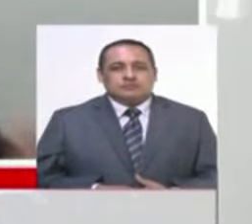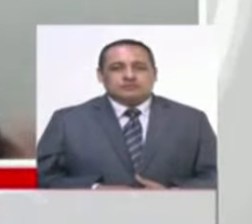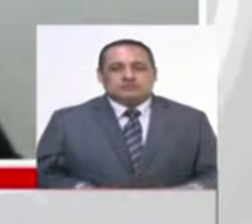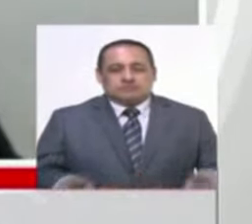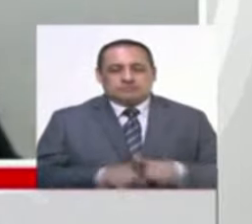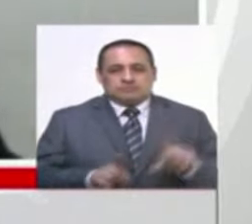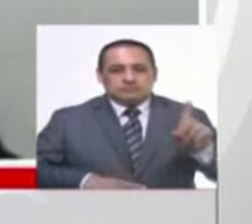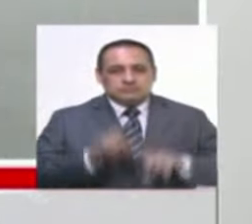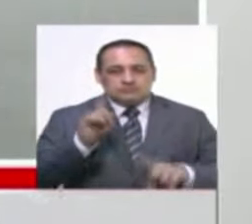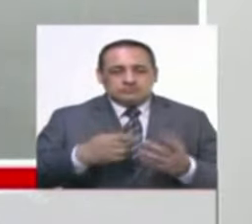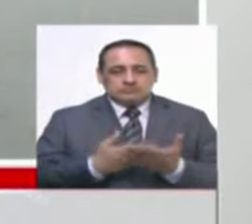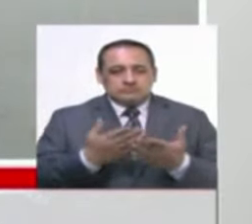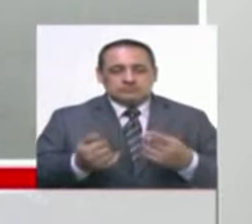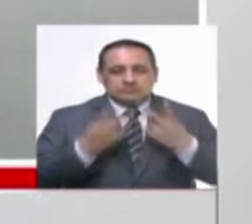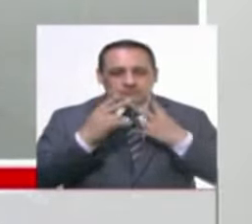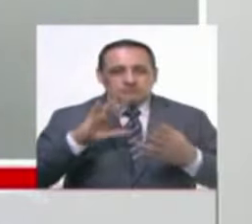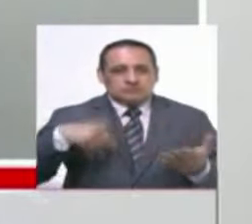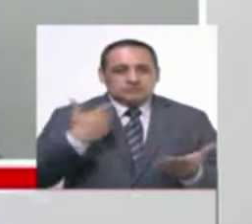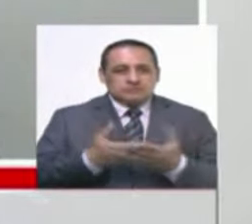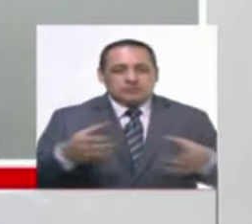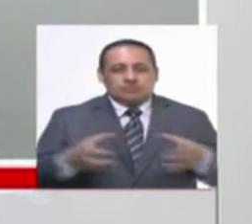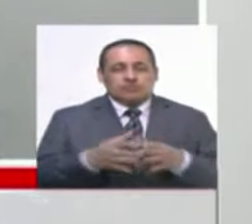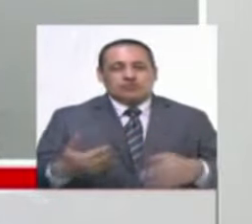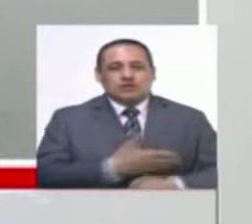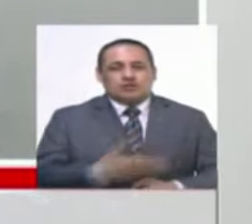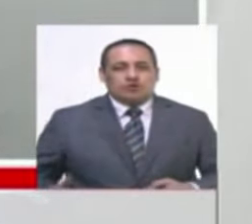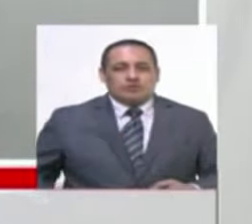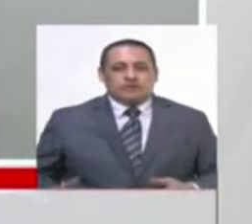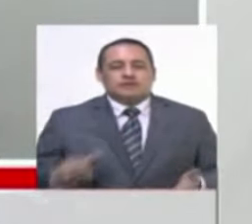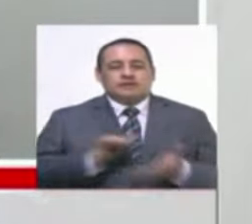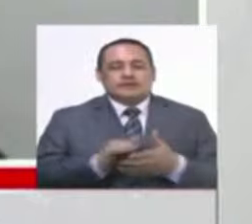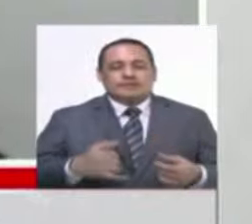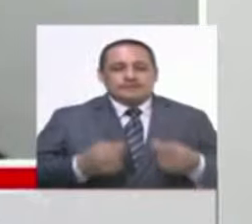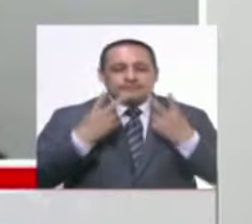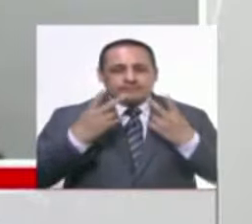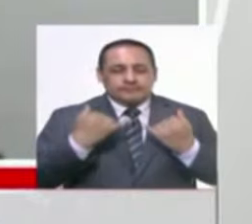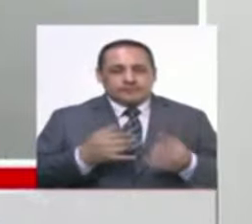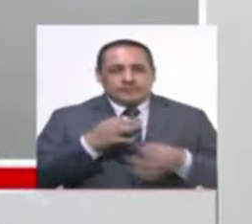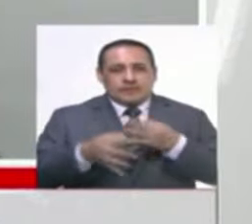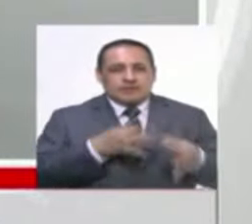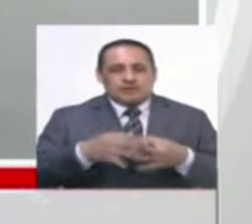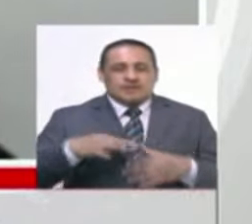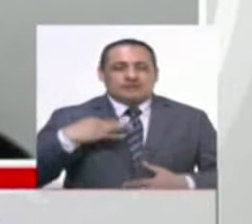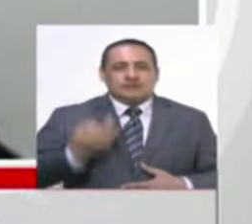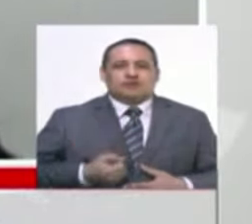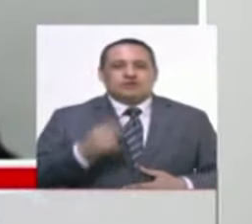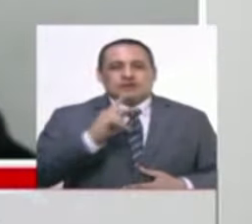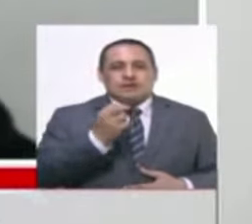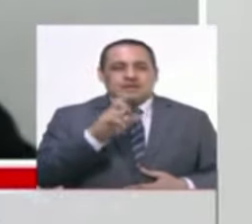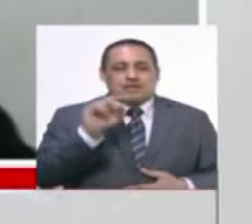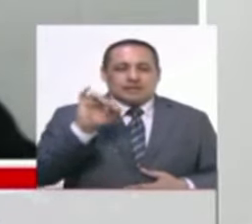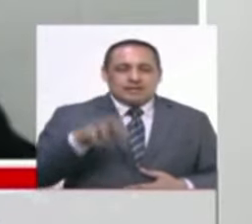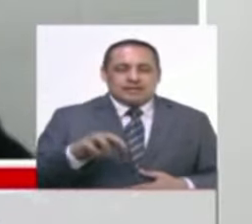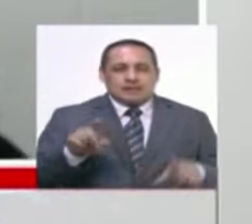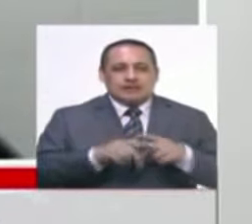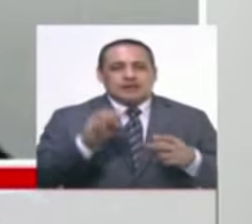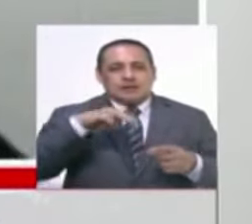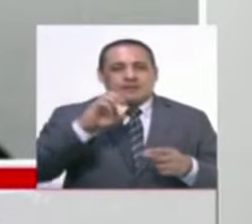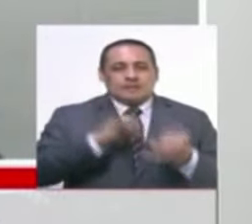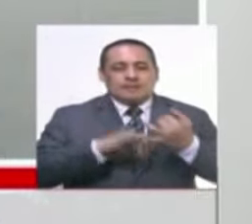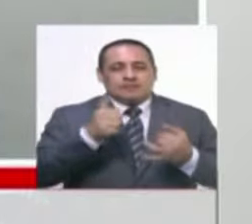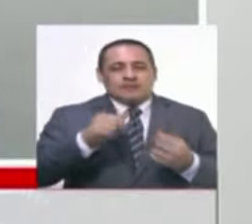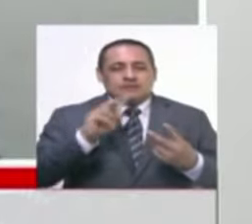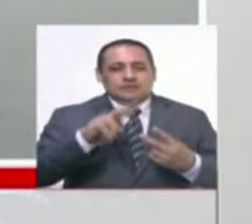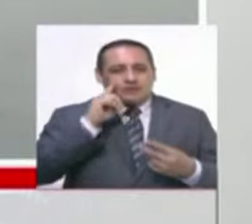por alguna llegada que ya tenga con el gobierno, como es el caso de que referí de la señora Calelín López, Vladimir Mesa y la señora